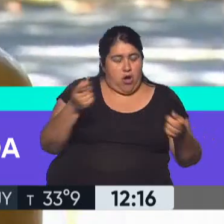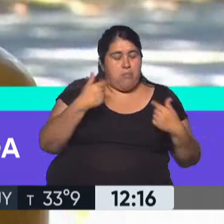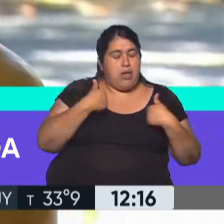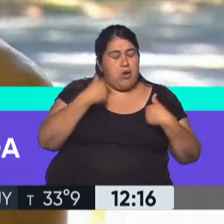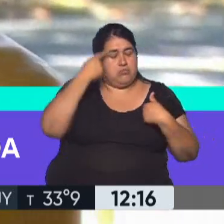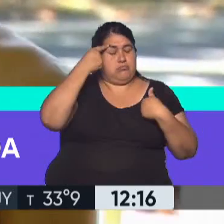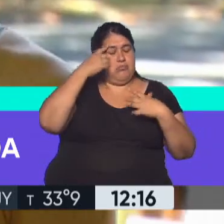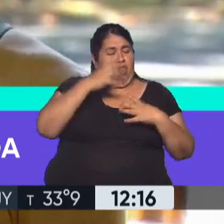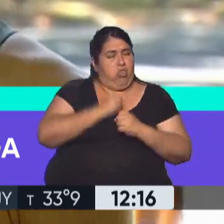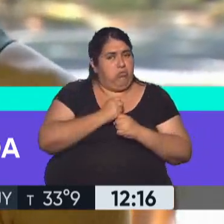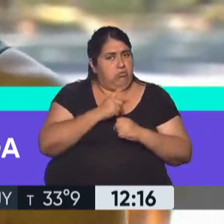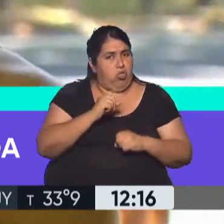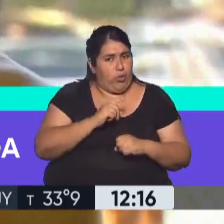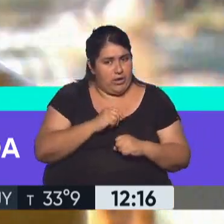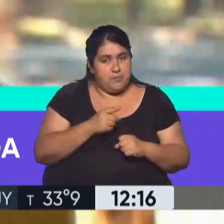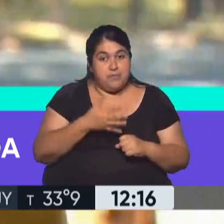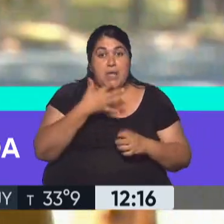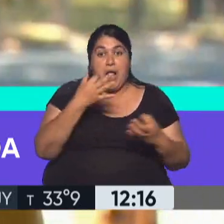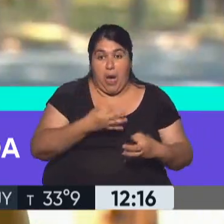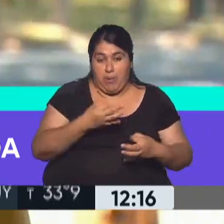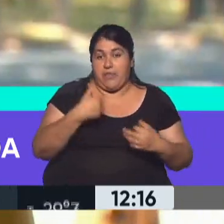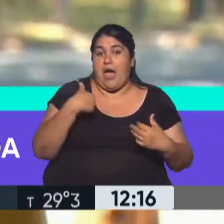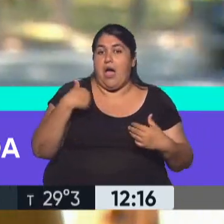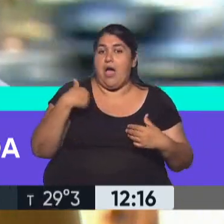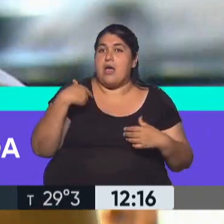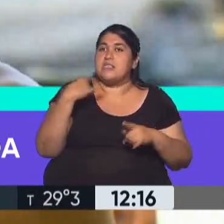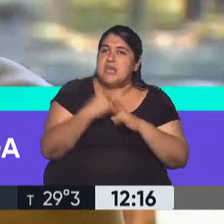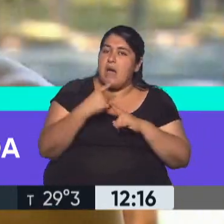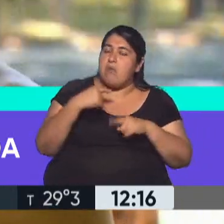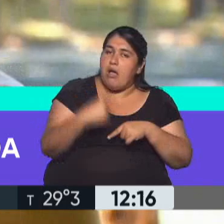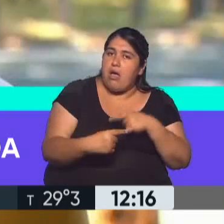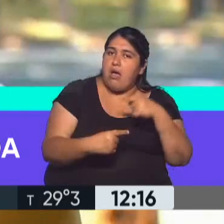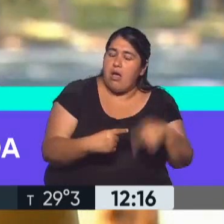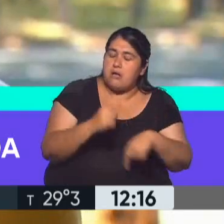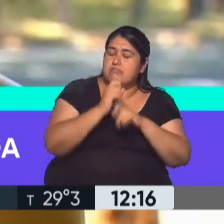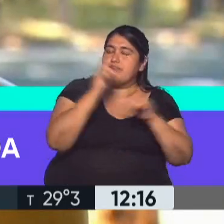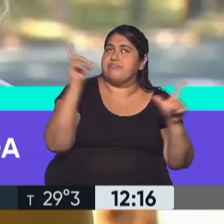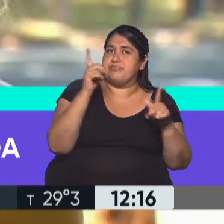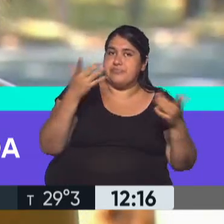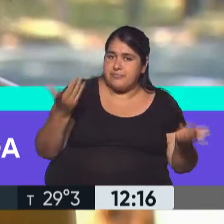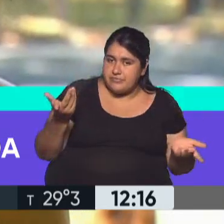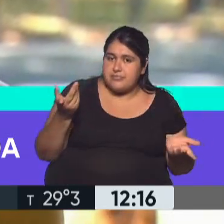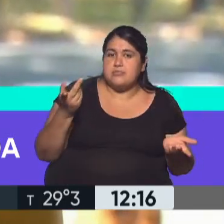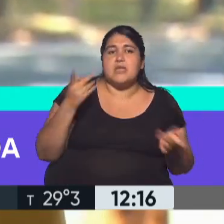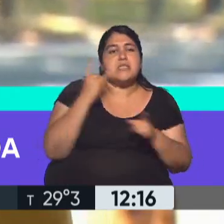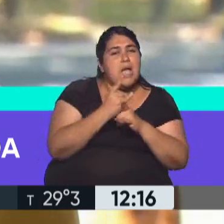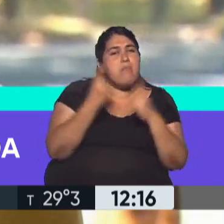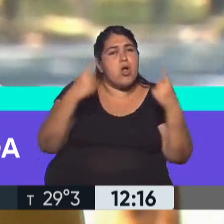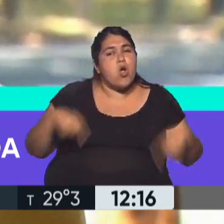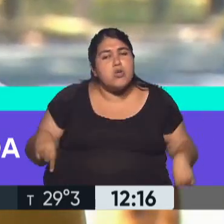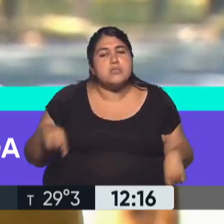ocurre. Sí, la verdad que me sorprende cada vez que ocurre. Son cosas que siempre sorprenden, sobre